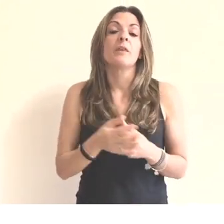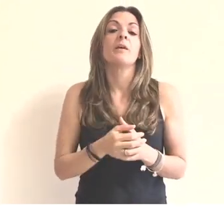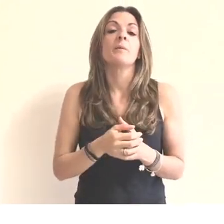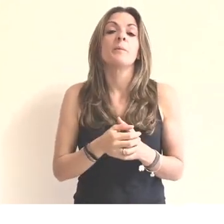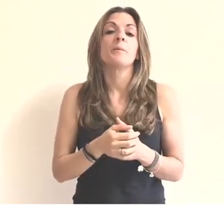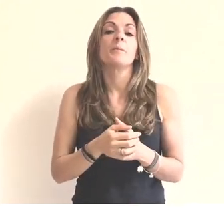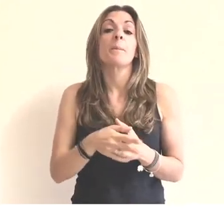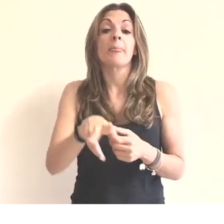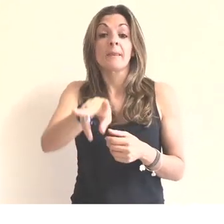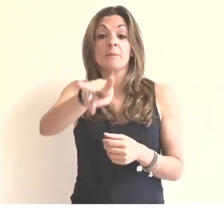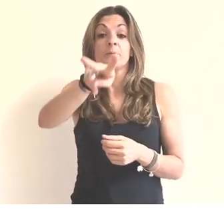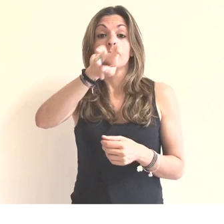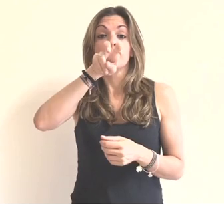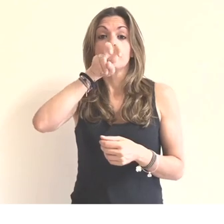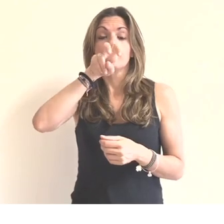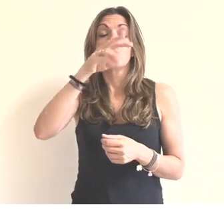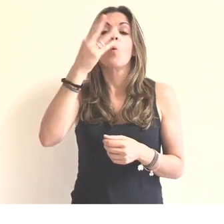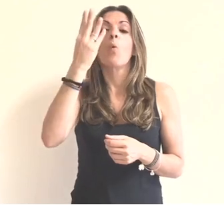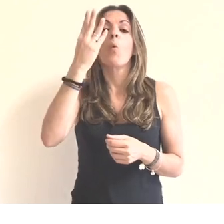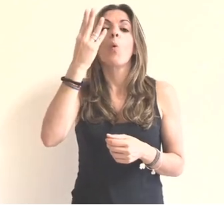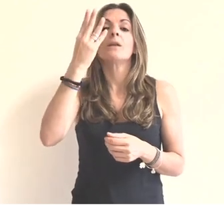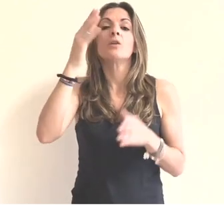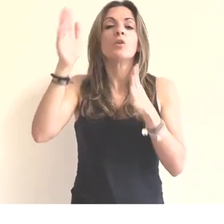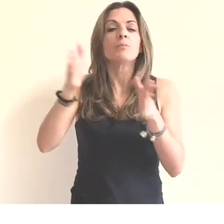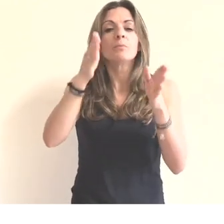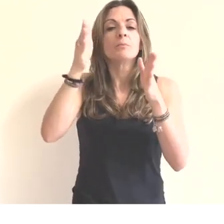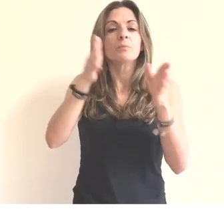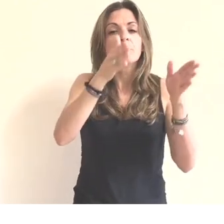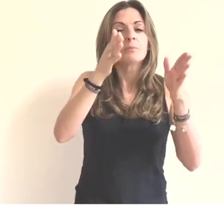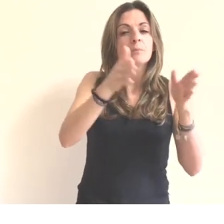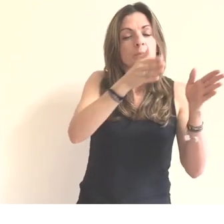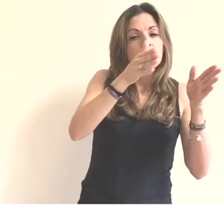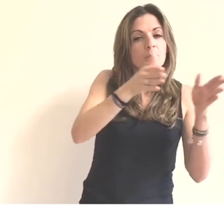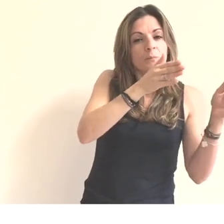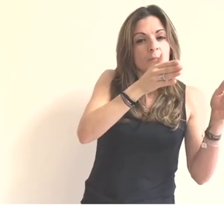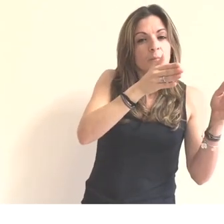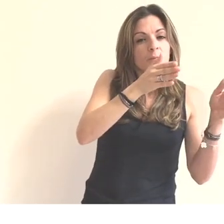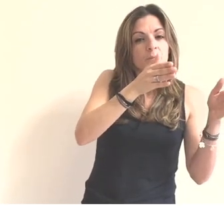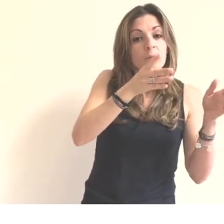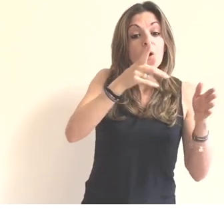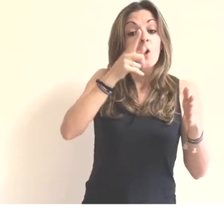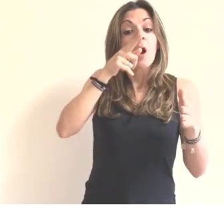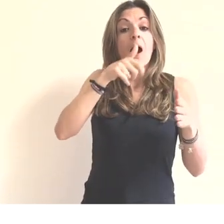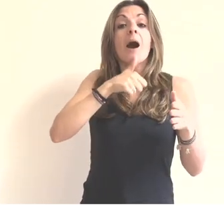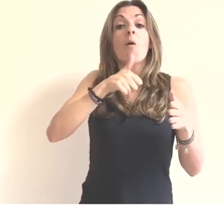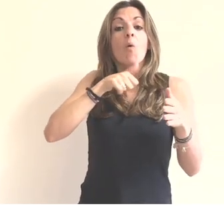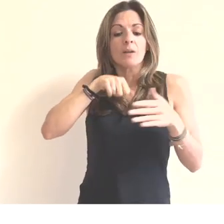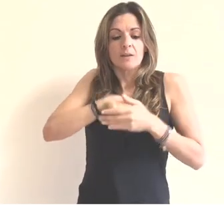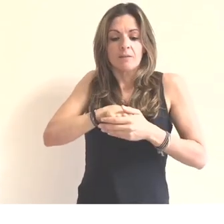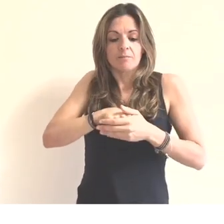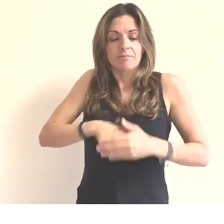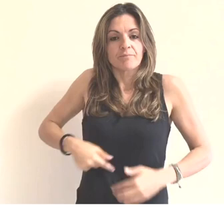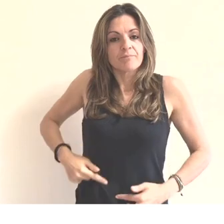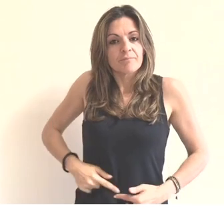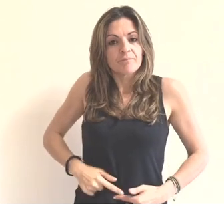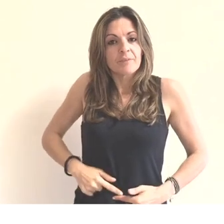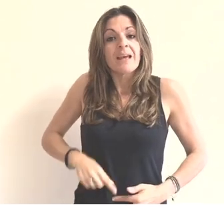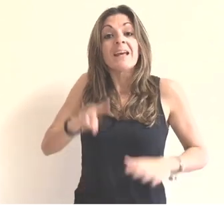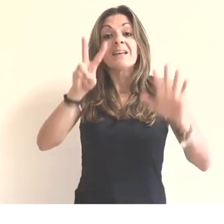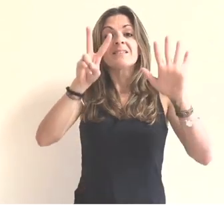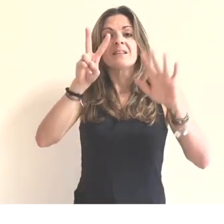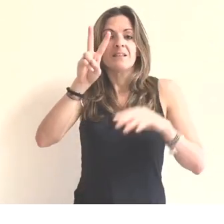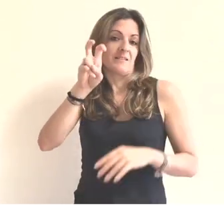vas a hacer en este caso es inhalar en cuatro tiempos. Vas a retener el aire en el interior durante